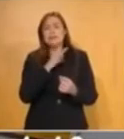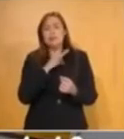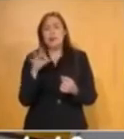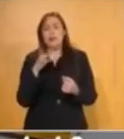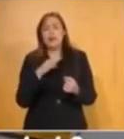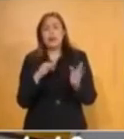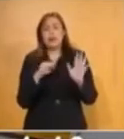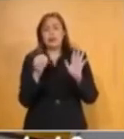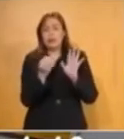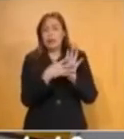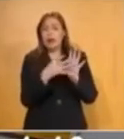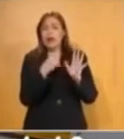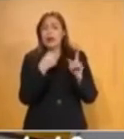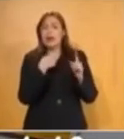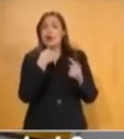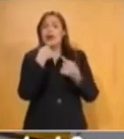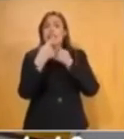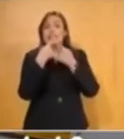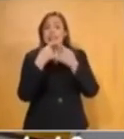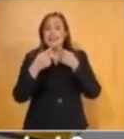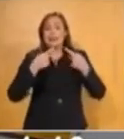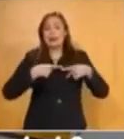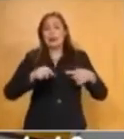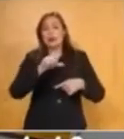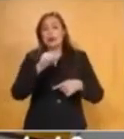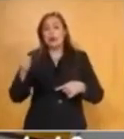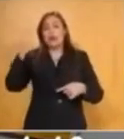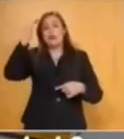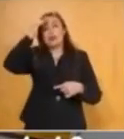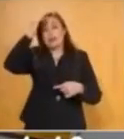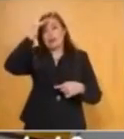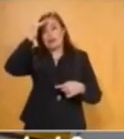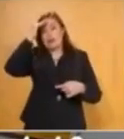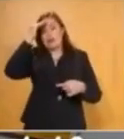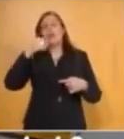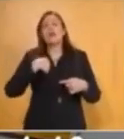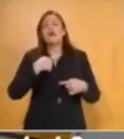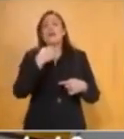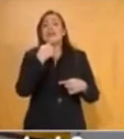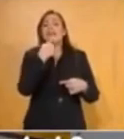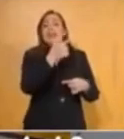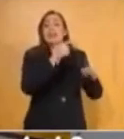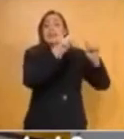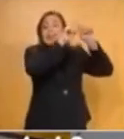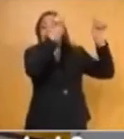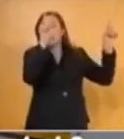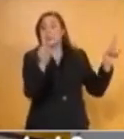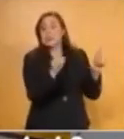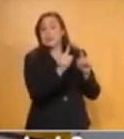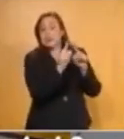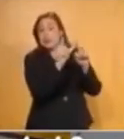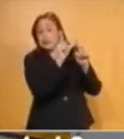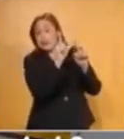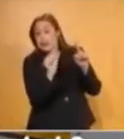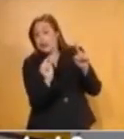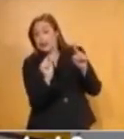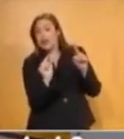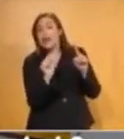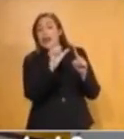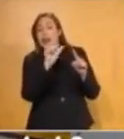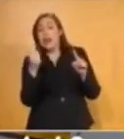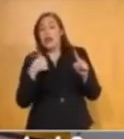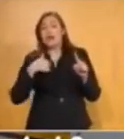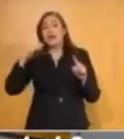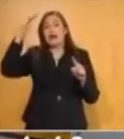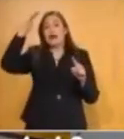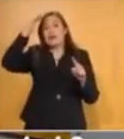pueden servir para pensamiento. ¿Cuál dijimos que era la diferencia? La de pensamiento es generalmente una nube y tiene debajo pequeños círculos. La que